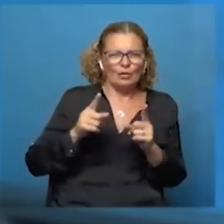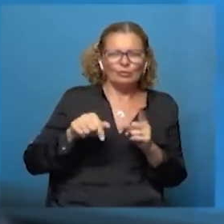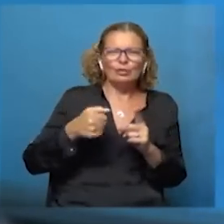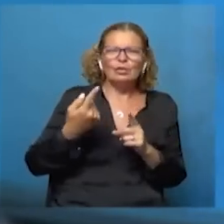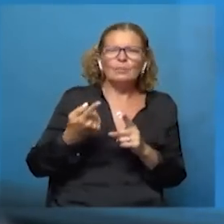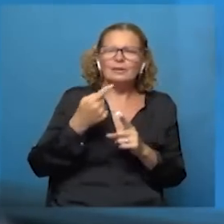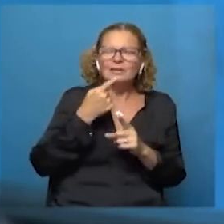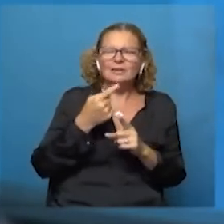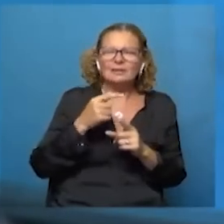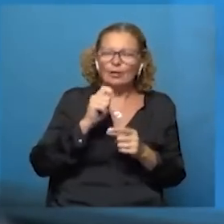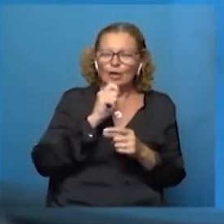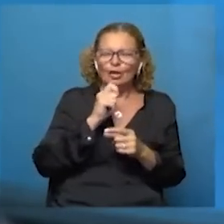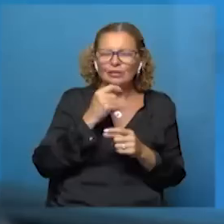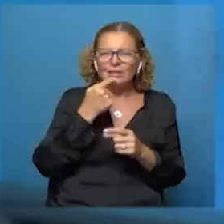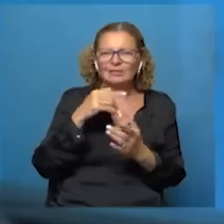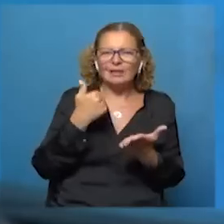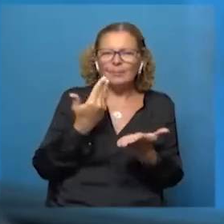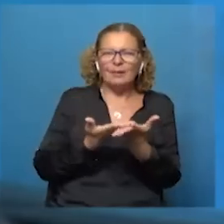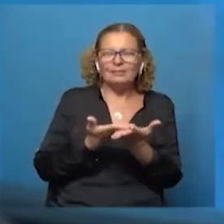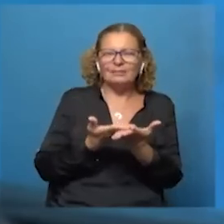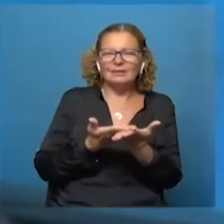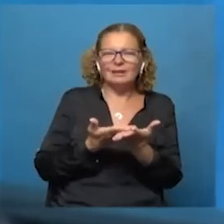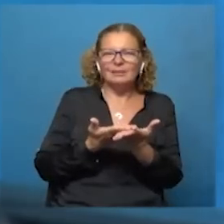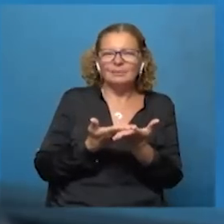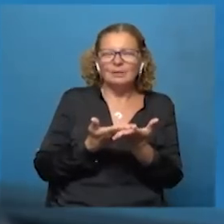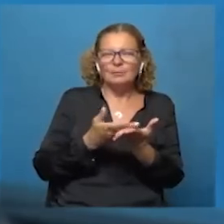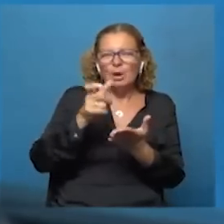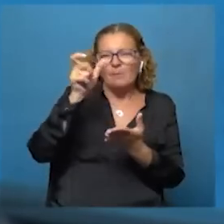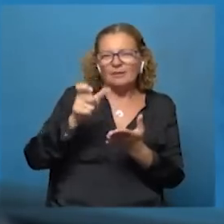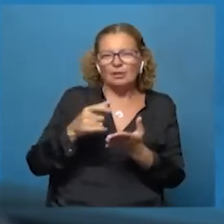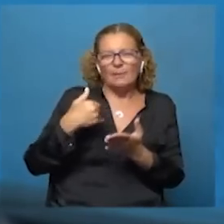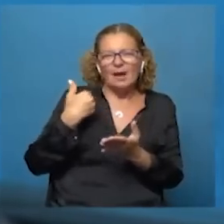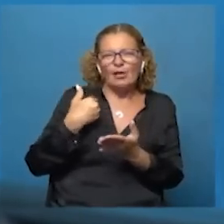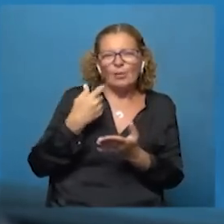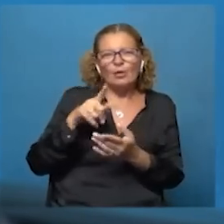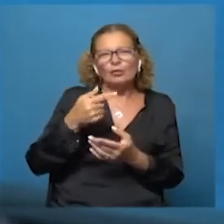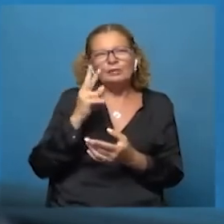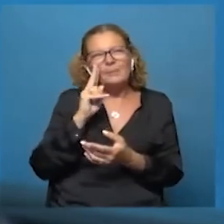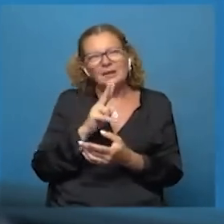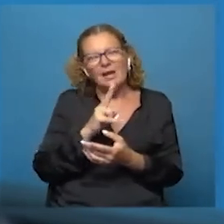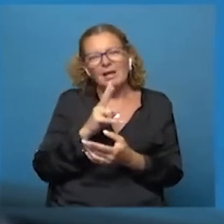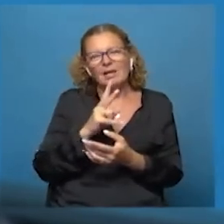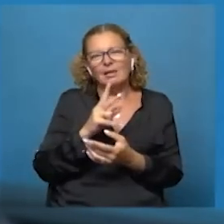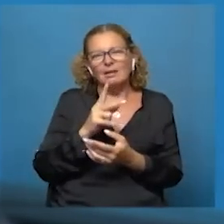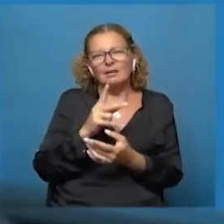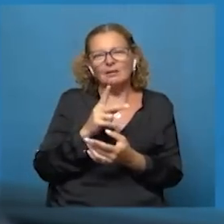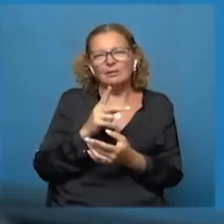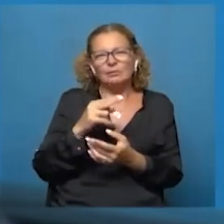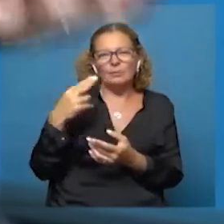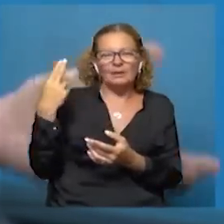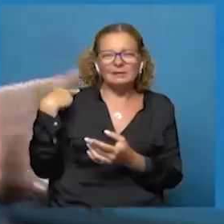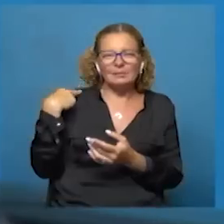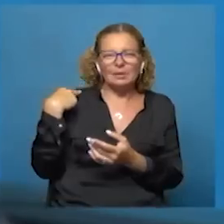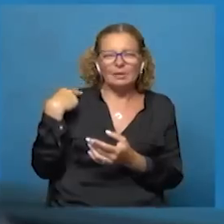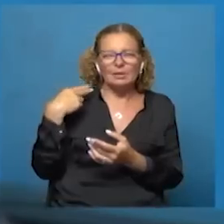sale una nota donde plantean que es para poner gente más joven con otra mirada que uno tiene más grado que